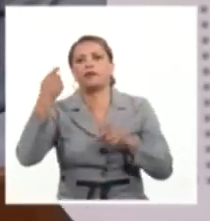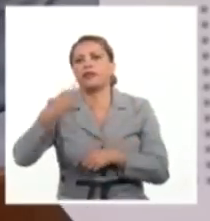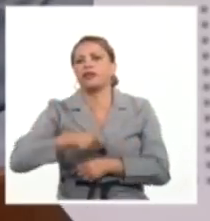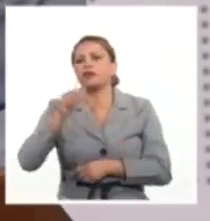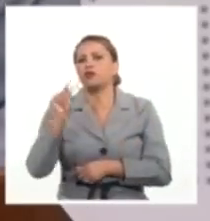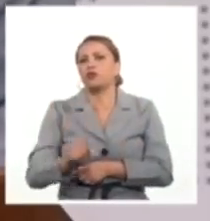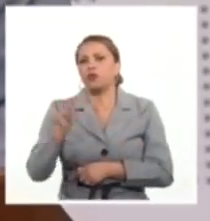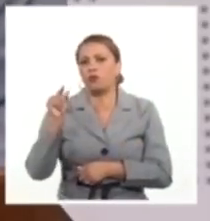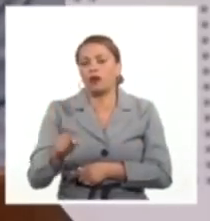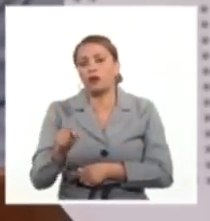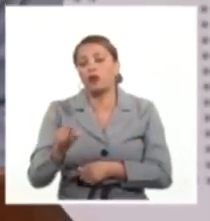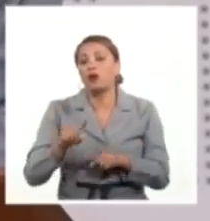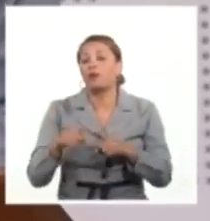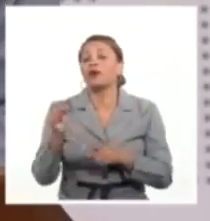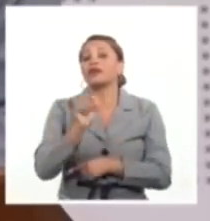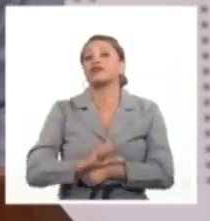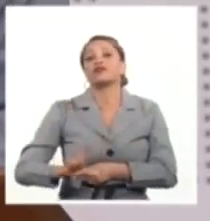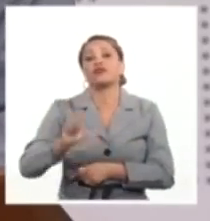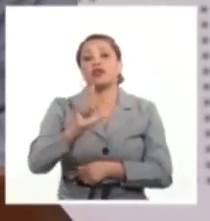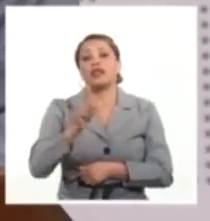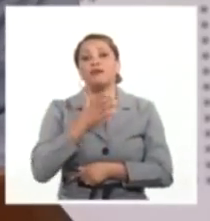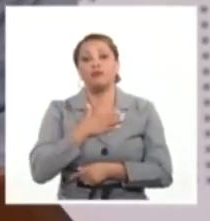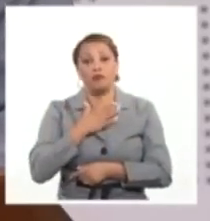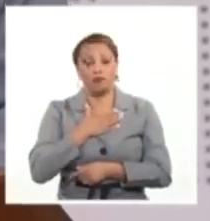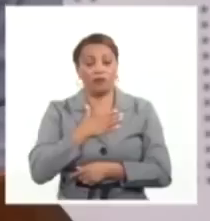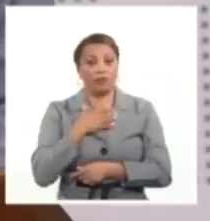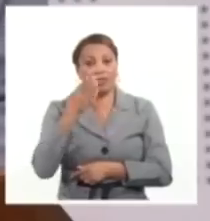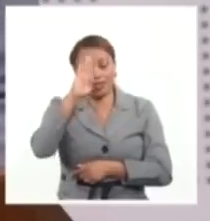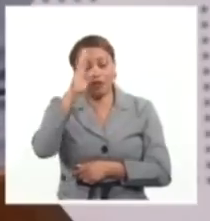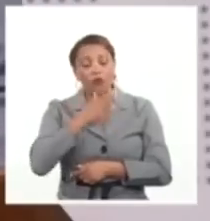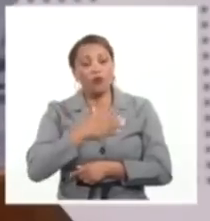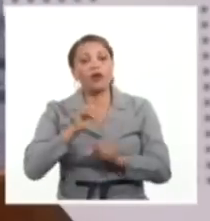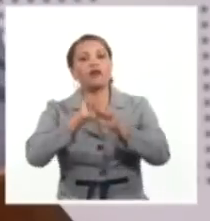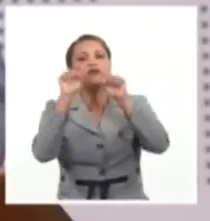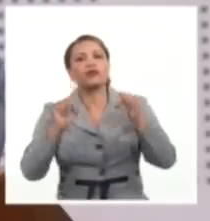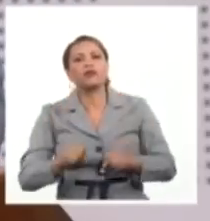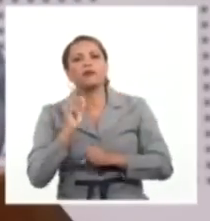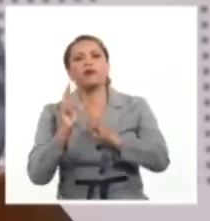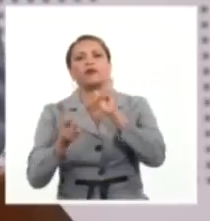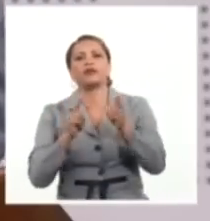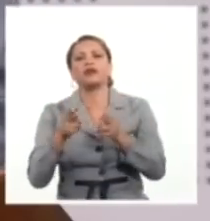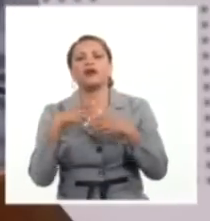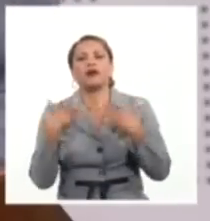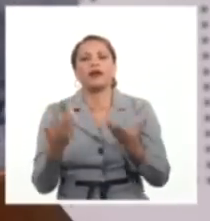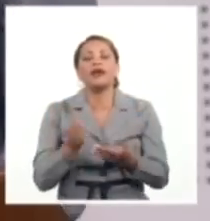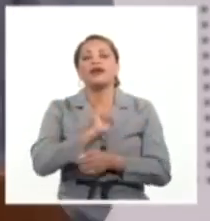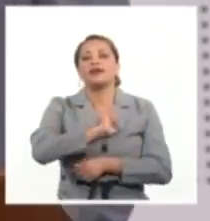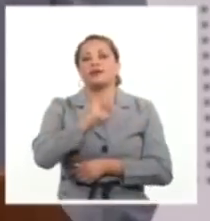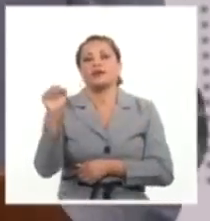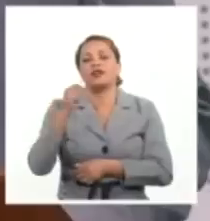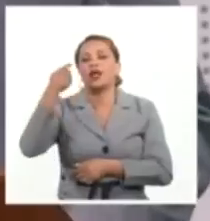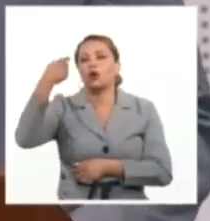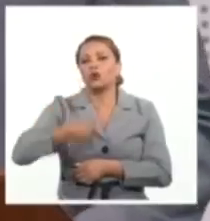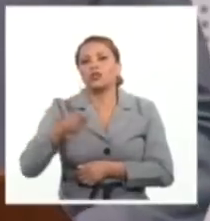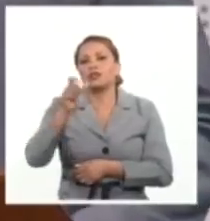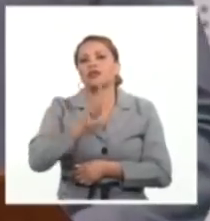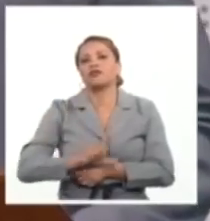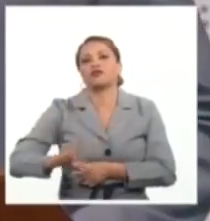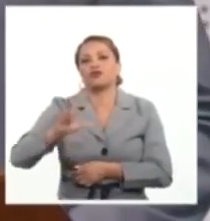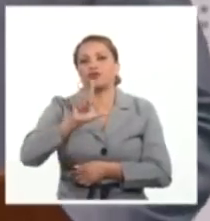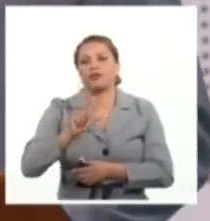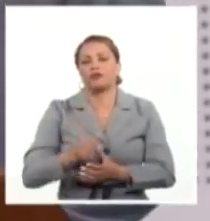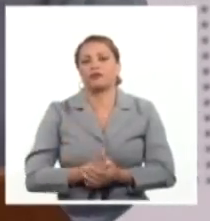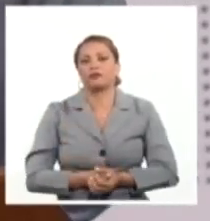humanos, porque el socialismo es por esencia un sistema orientado a conquistar la mayor justicia social